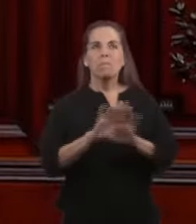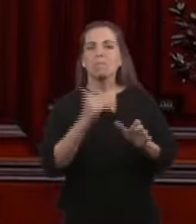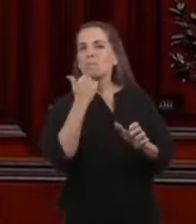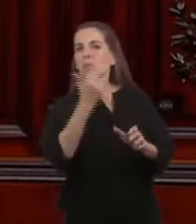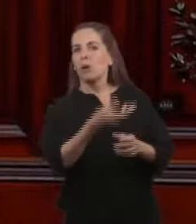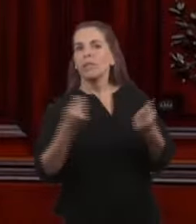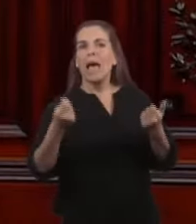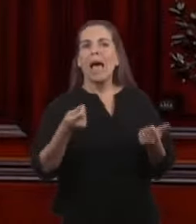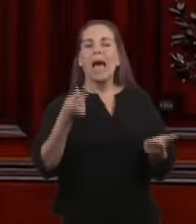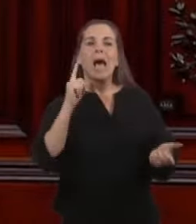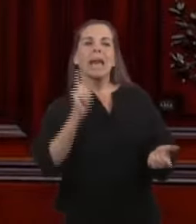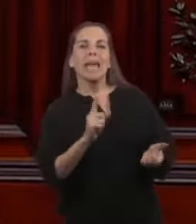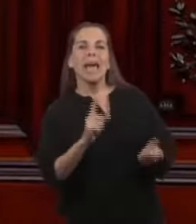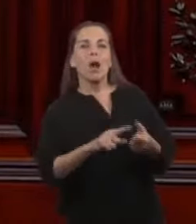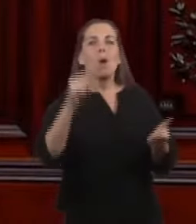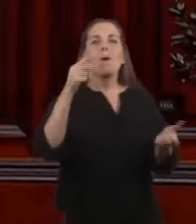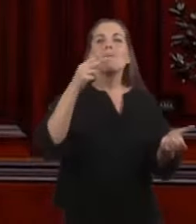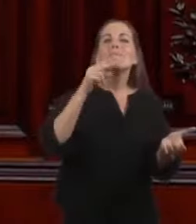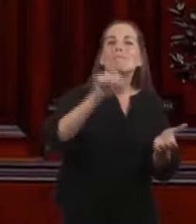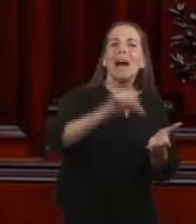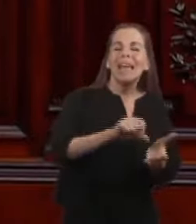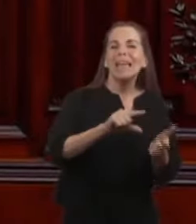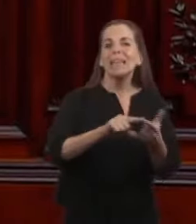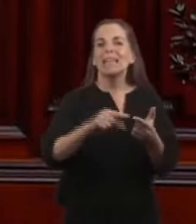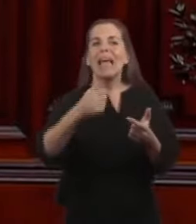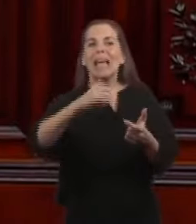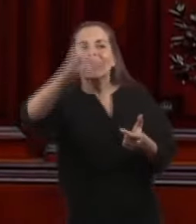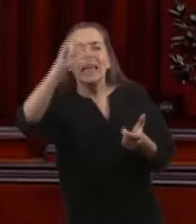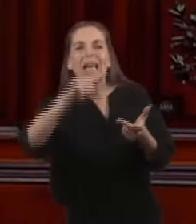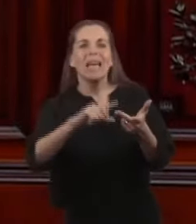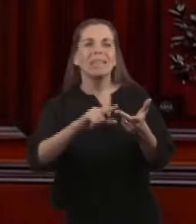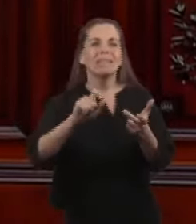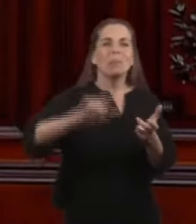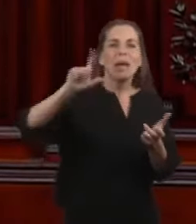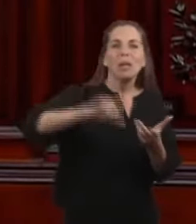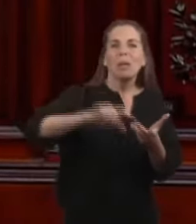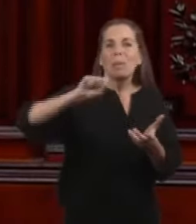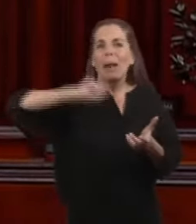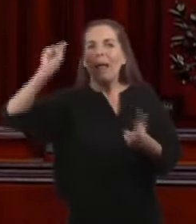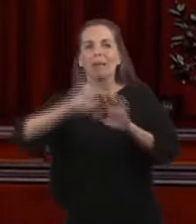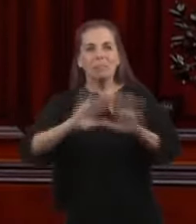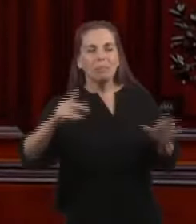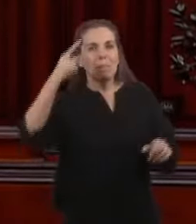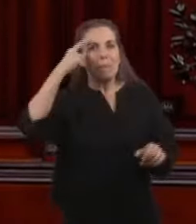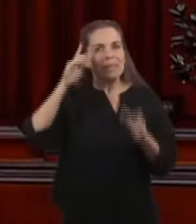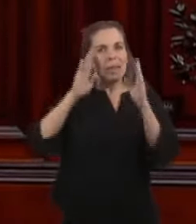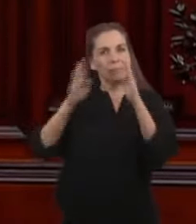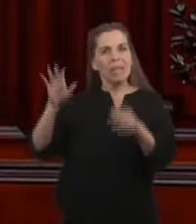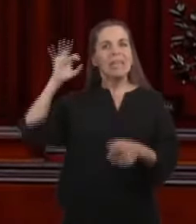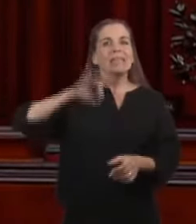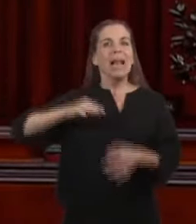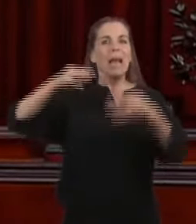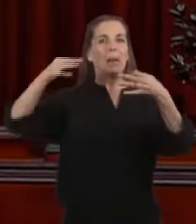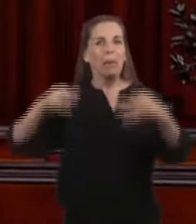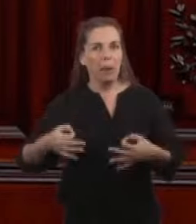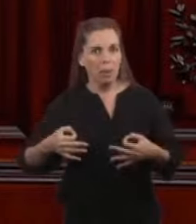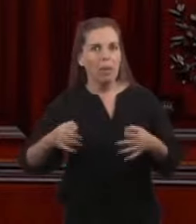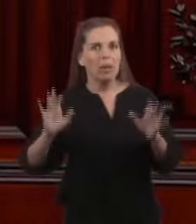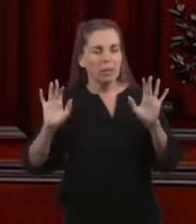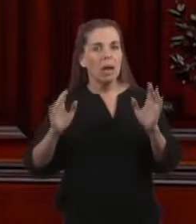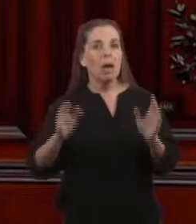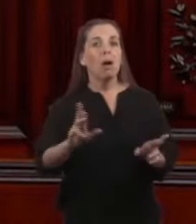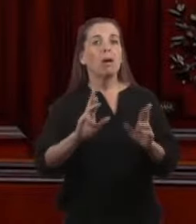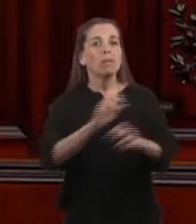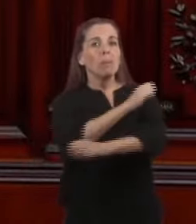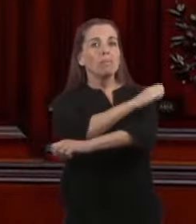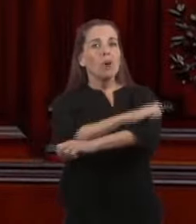interés y en consecuencia el aumento de la inversión de la productividad del salario real y En definitiva la caída de la pobreza y